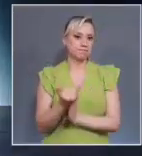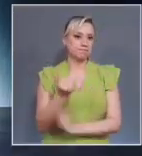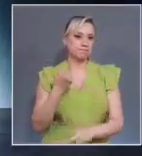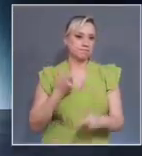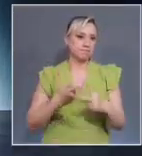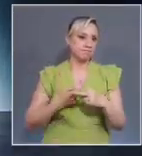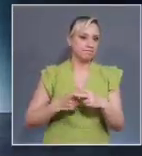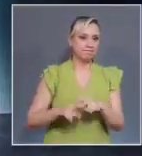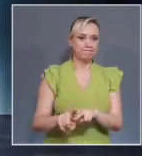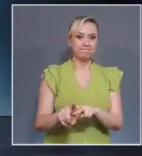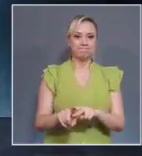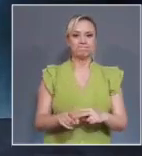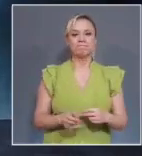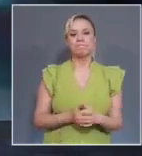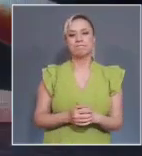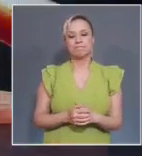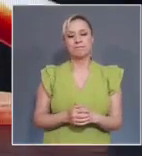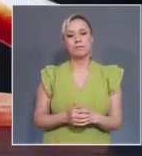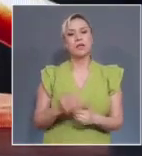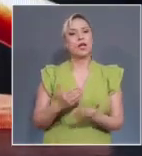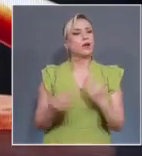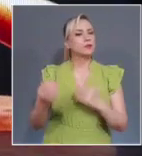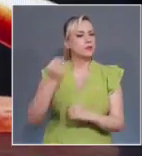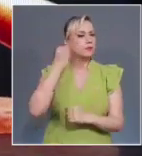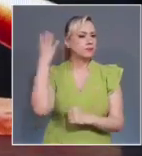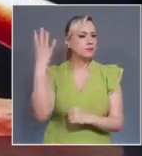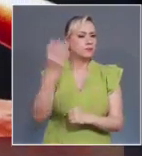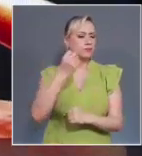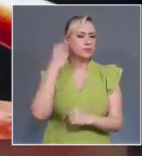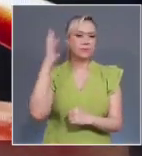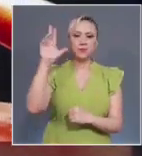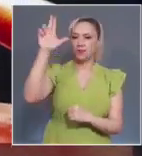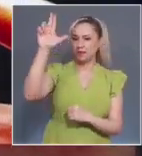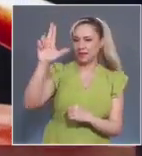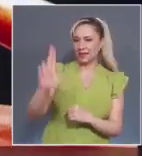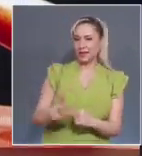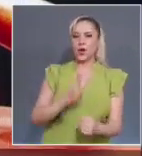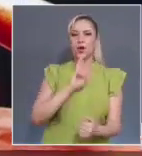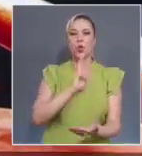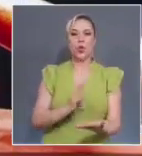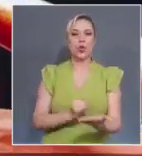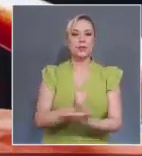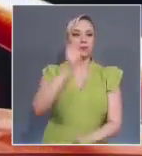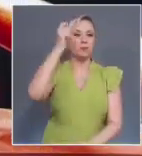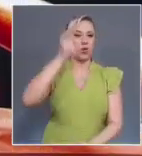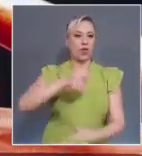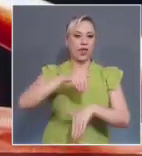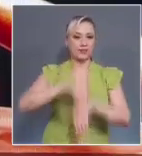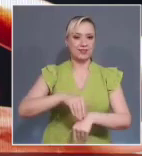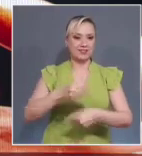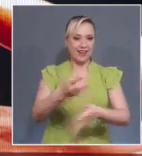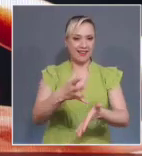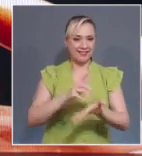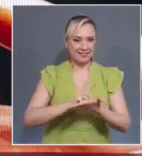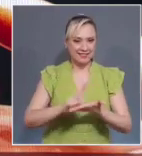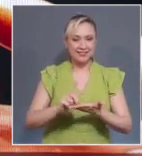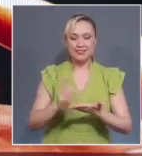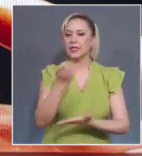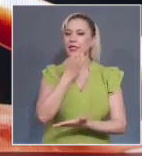En el marco del foro Martes de Jurisprudencia que se lleva a cabo en la Escuela Federal de Formación Judicial, se abordó el tema